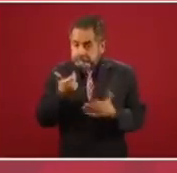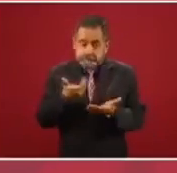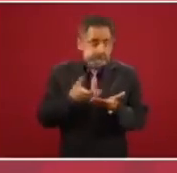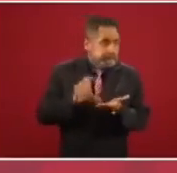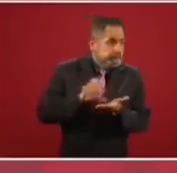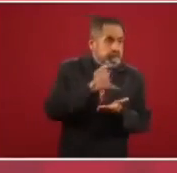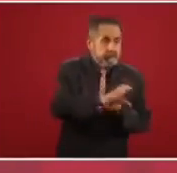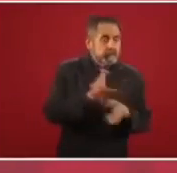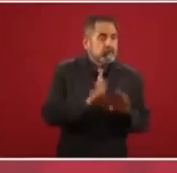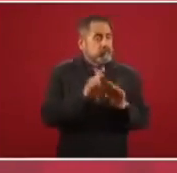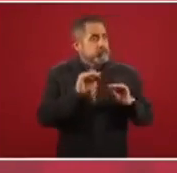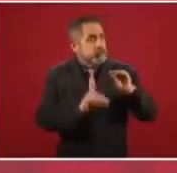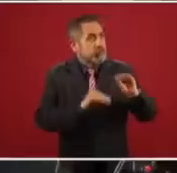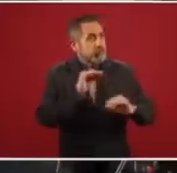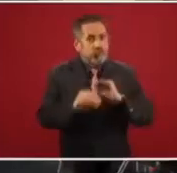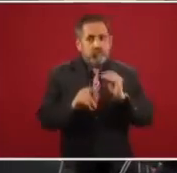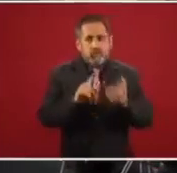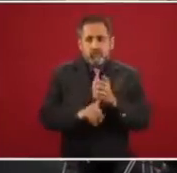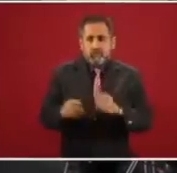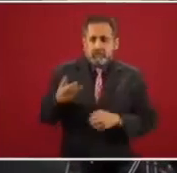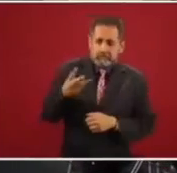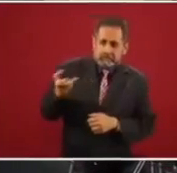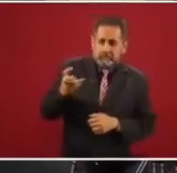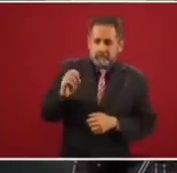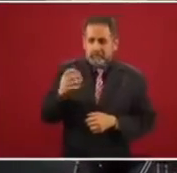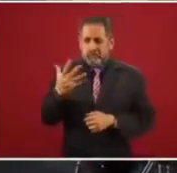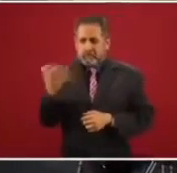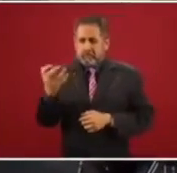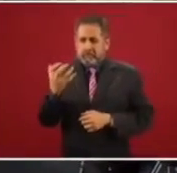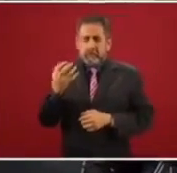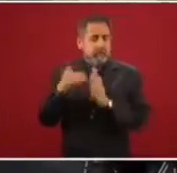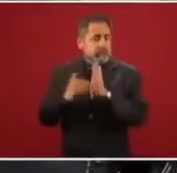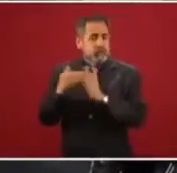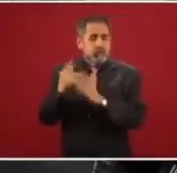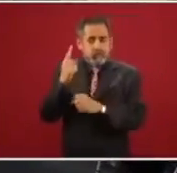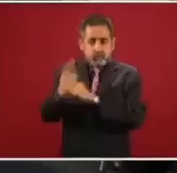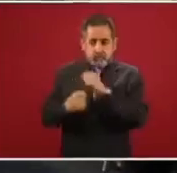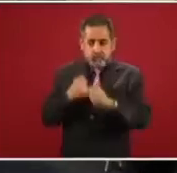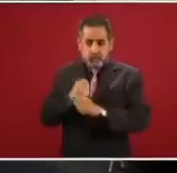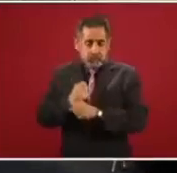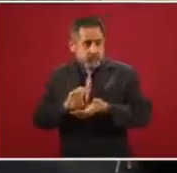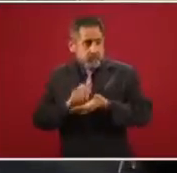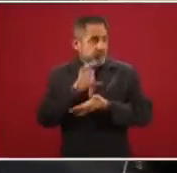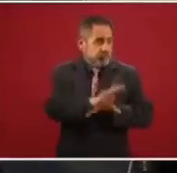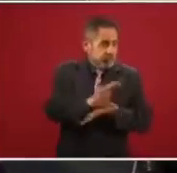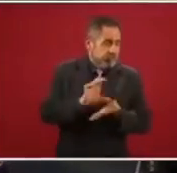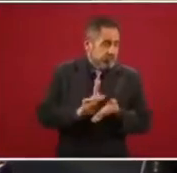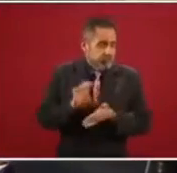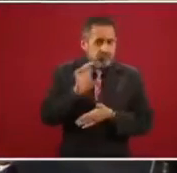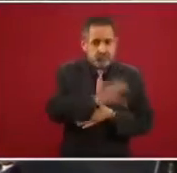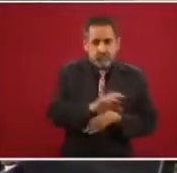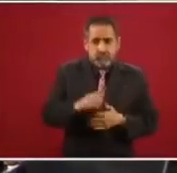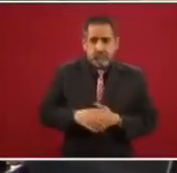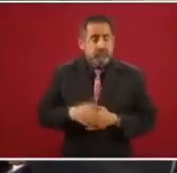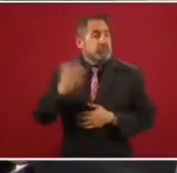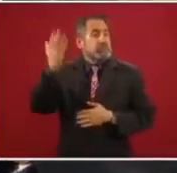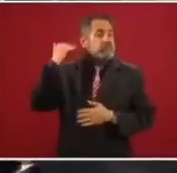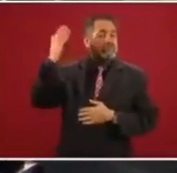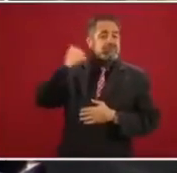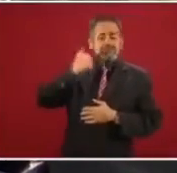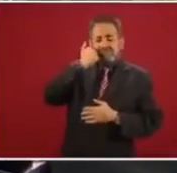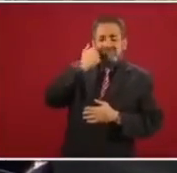un hospital 300 500 millones al año pero eso no les importaba